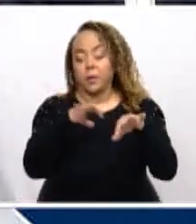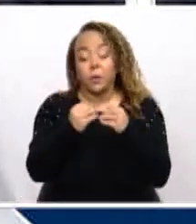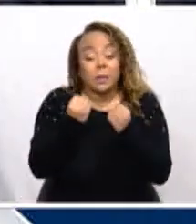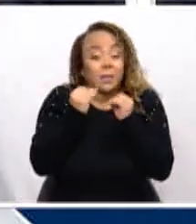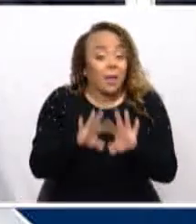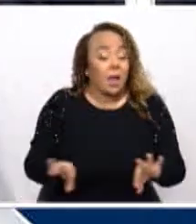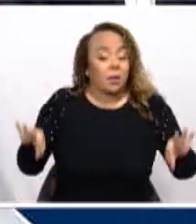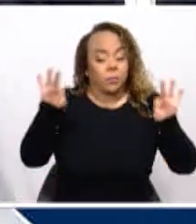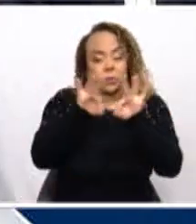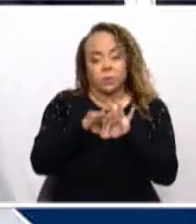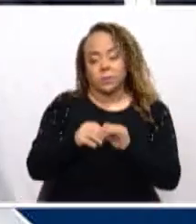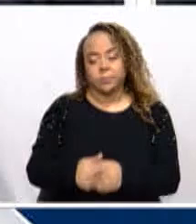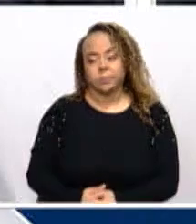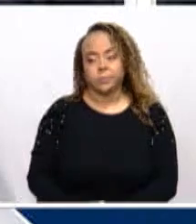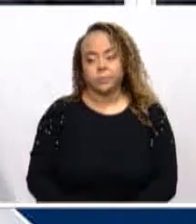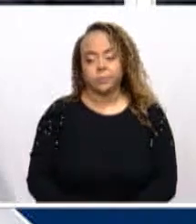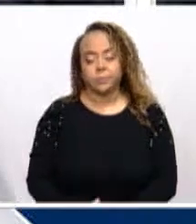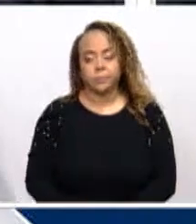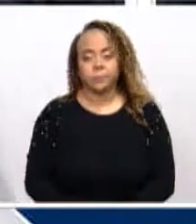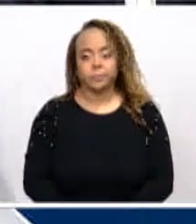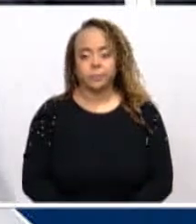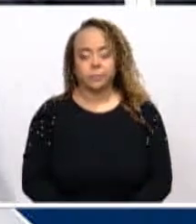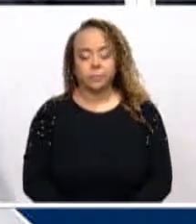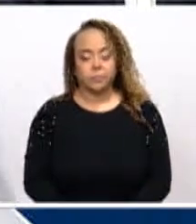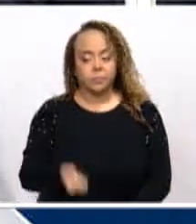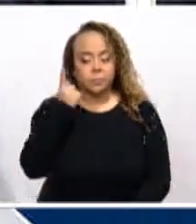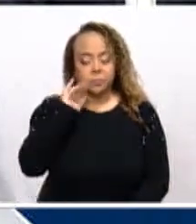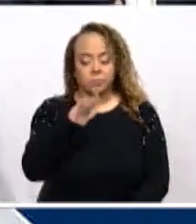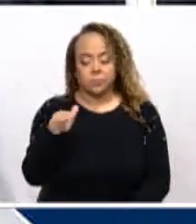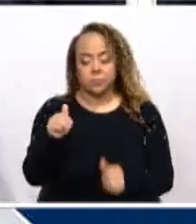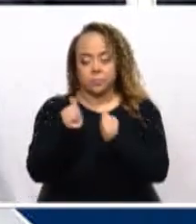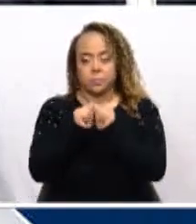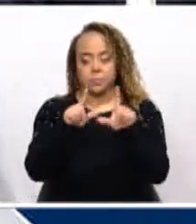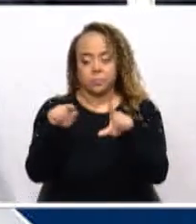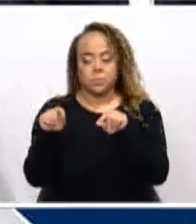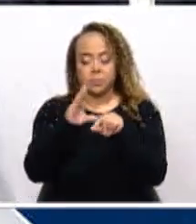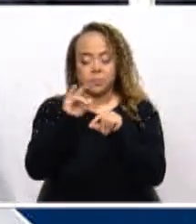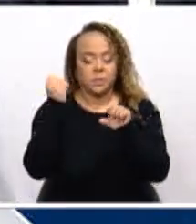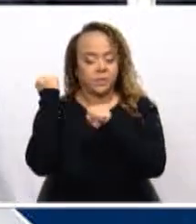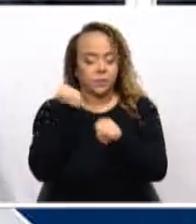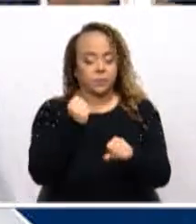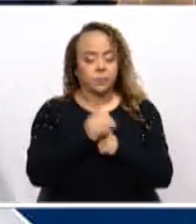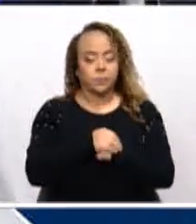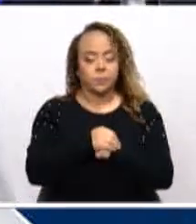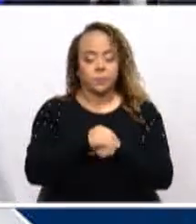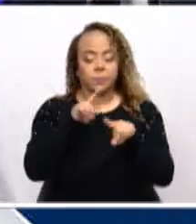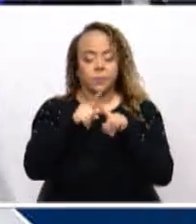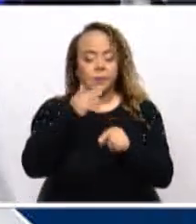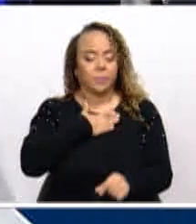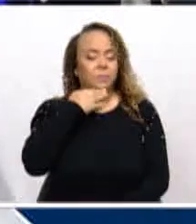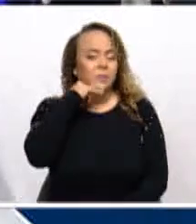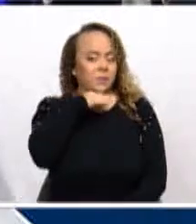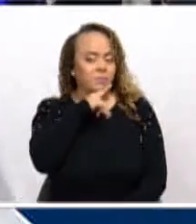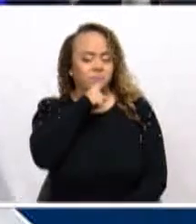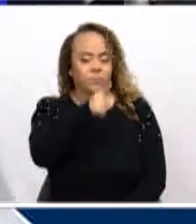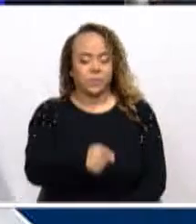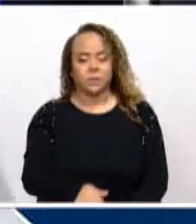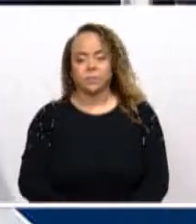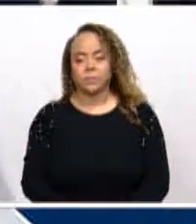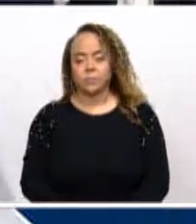importante para para los niños con cárcel y la fundación pero a mí me extraña realmente que